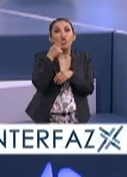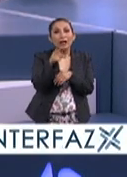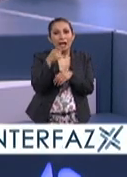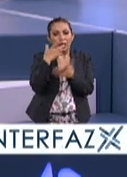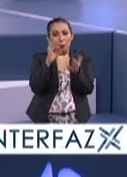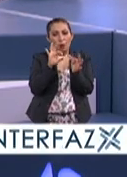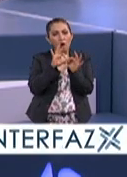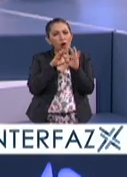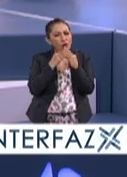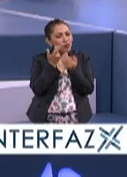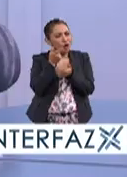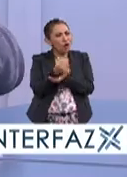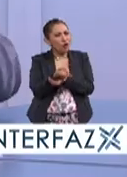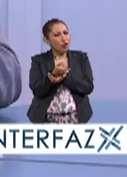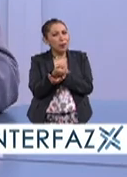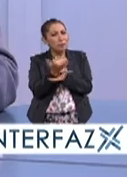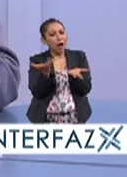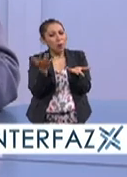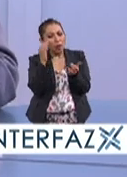manera de